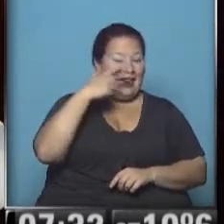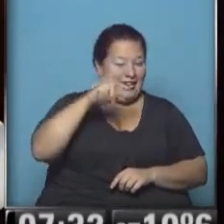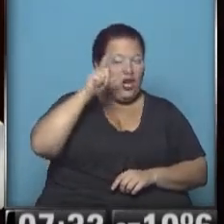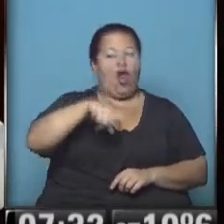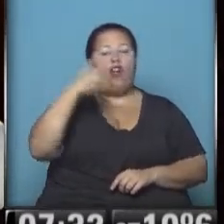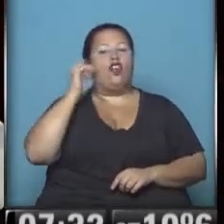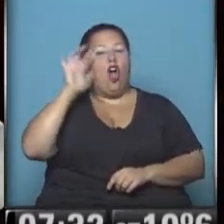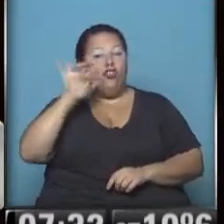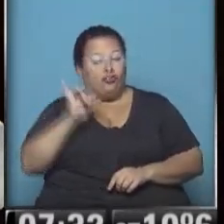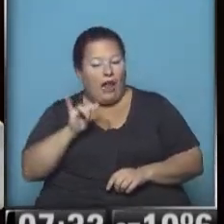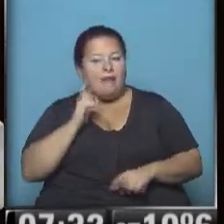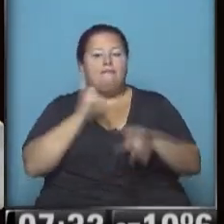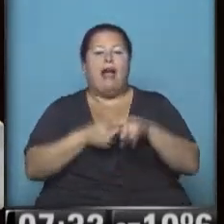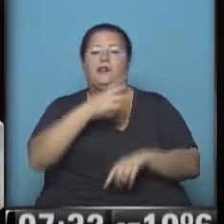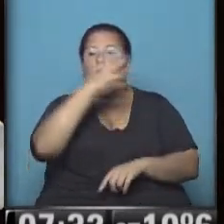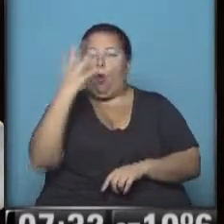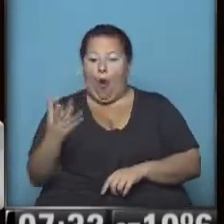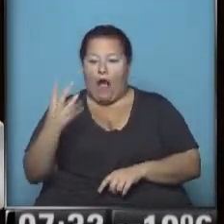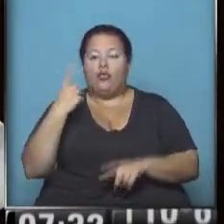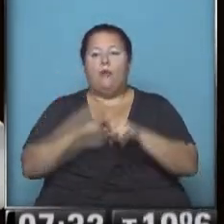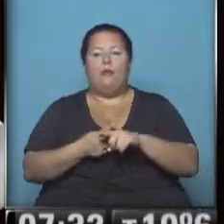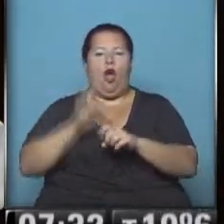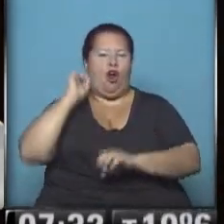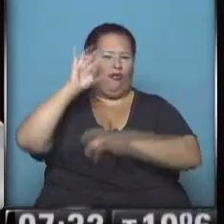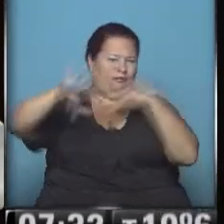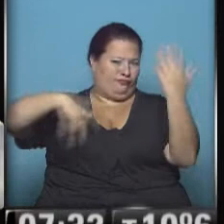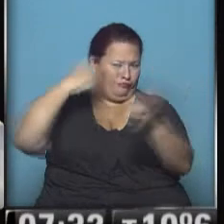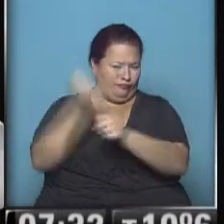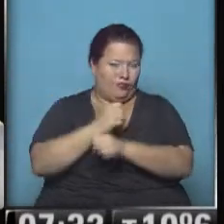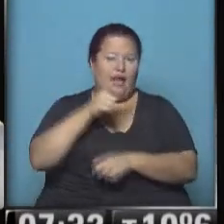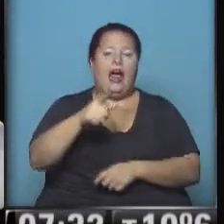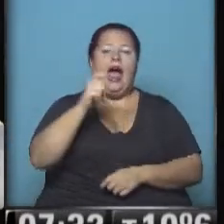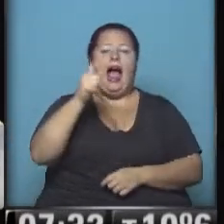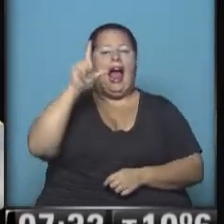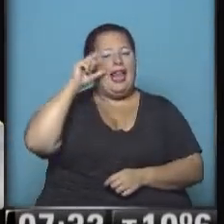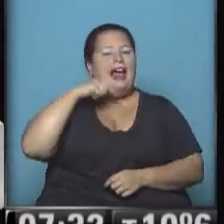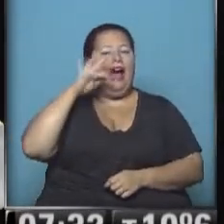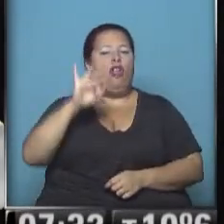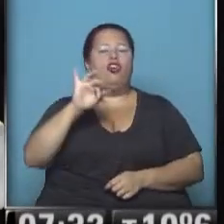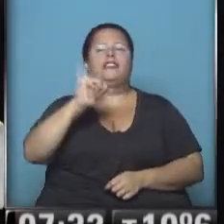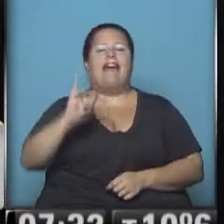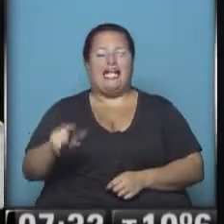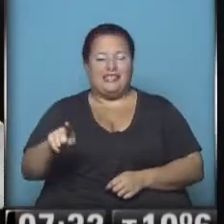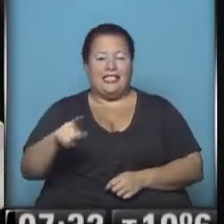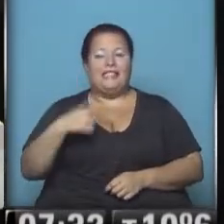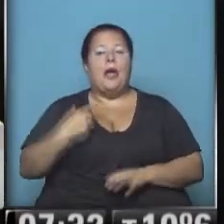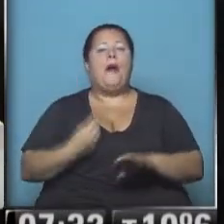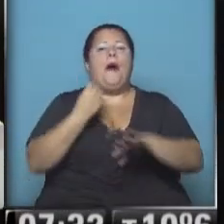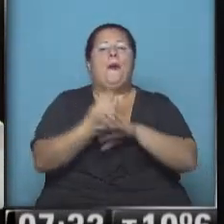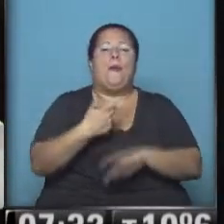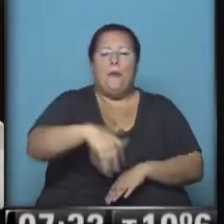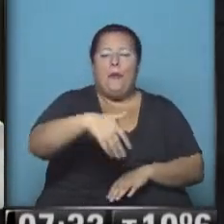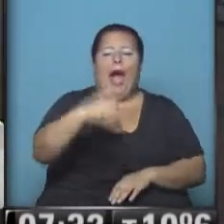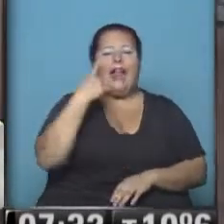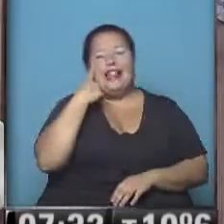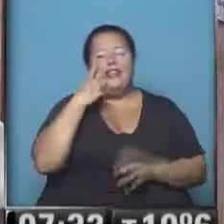gonzález se sumaron cuatro más por los estragos se trata de alejandro marcelo sánchez candidato a intendente por